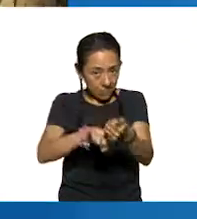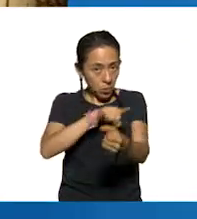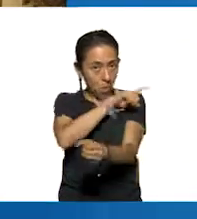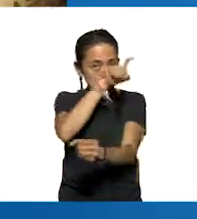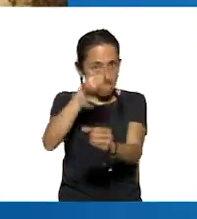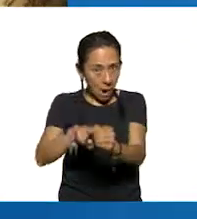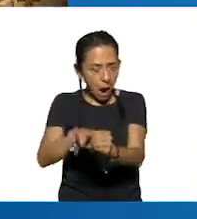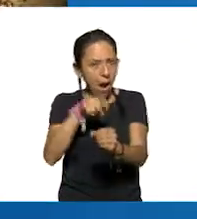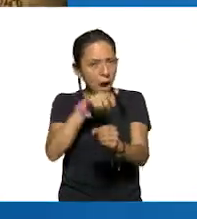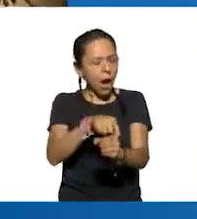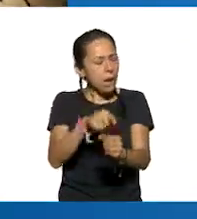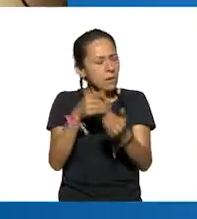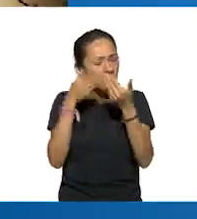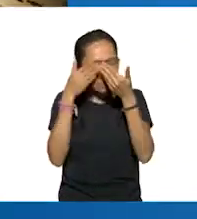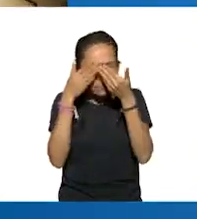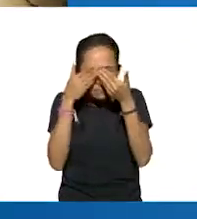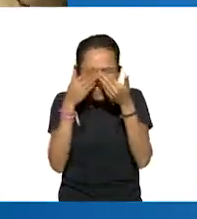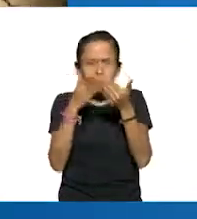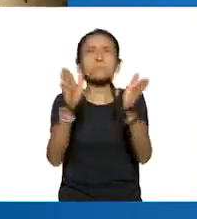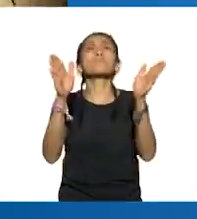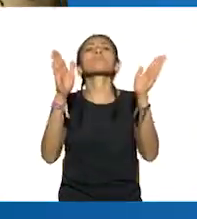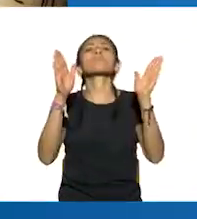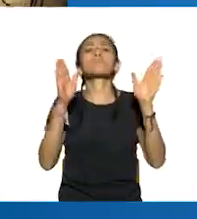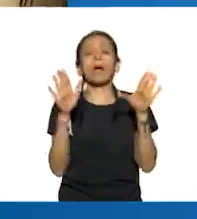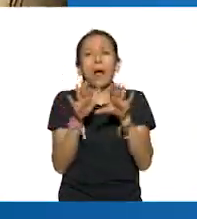a otro mundo.